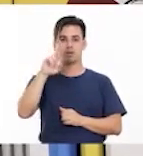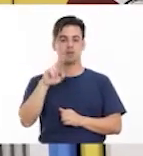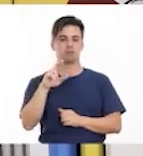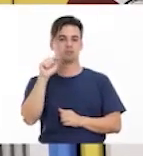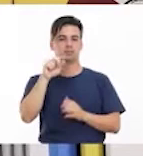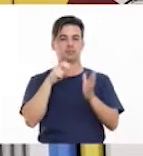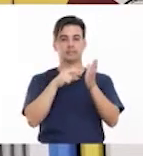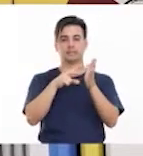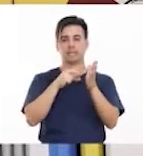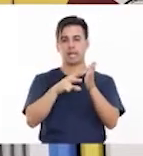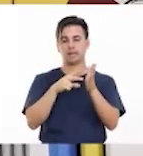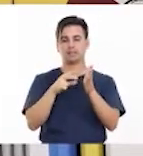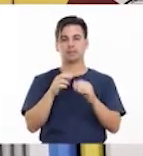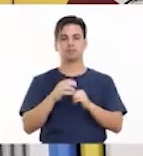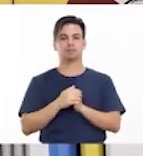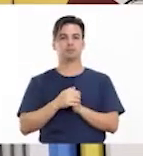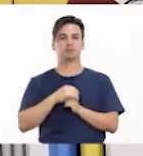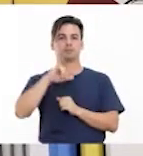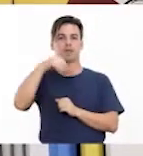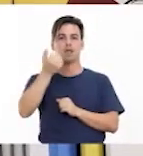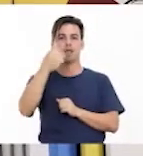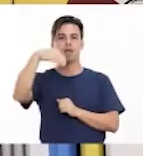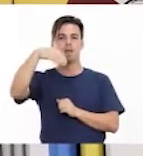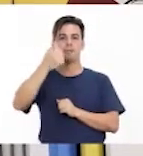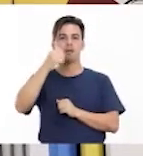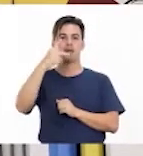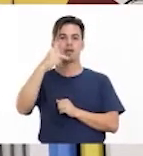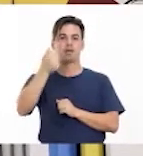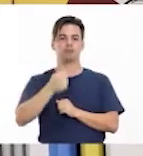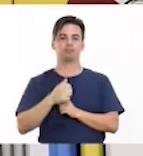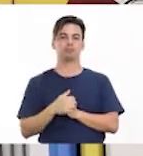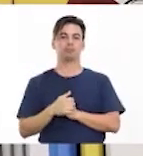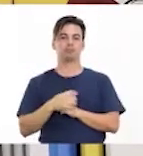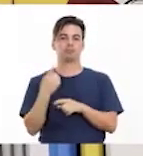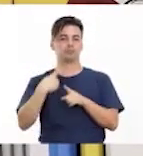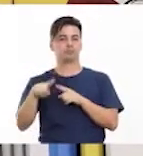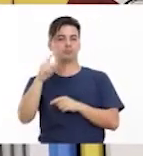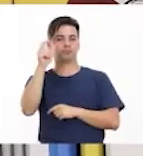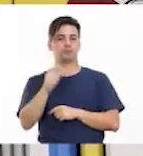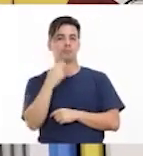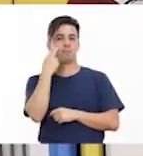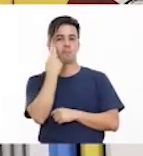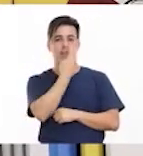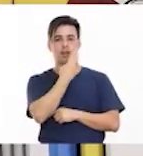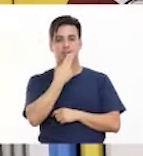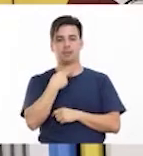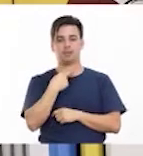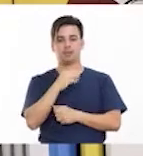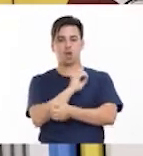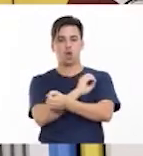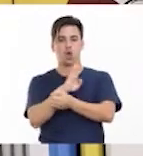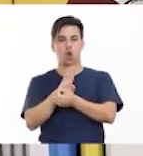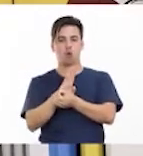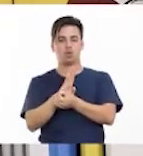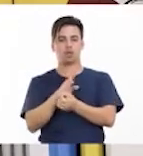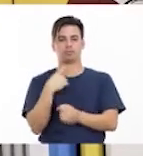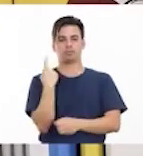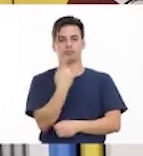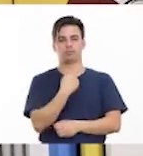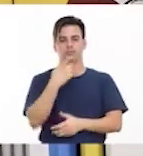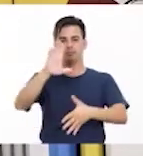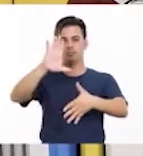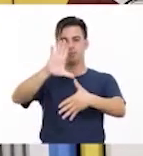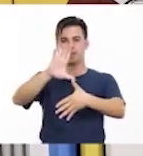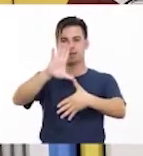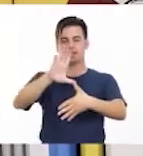Jamaica y, en el caso de Martí, retomar el ensayo Nuestra América.